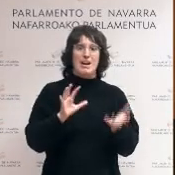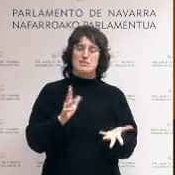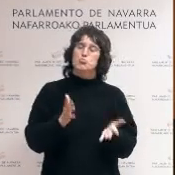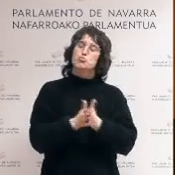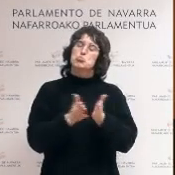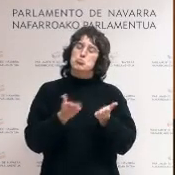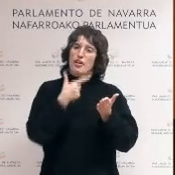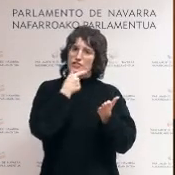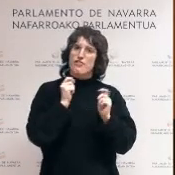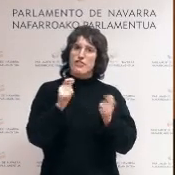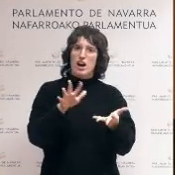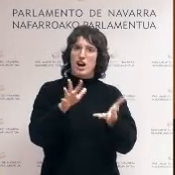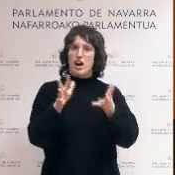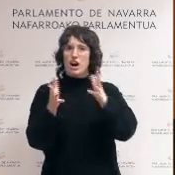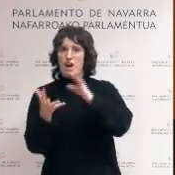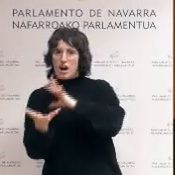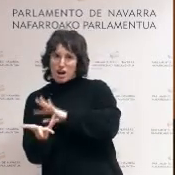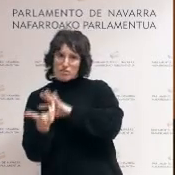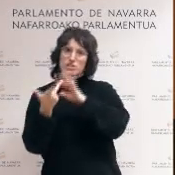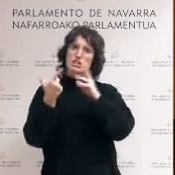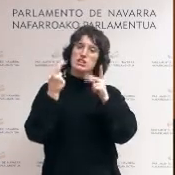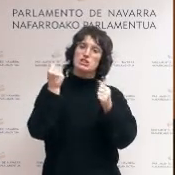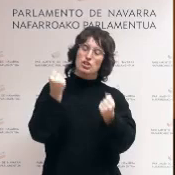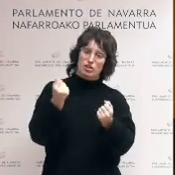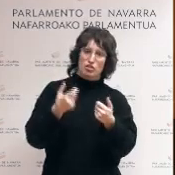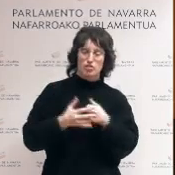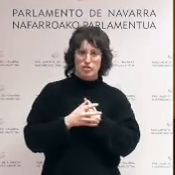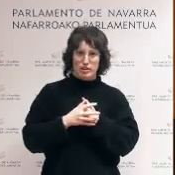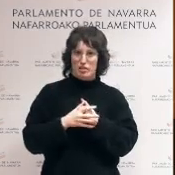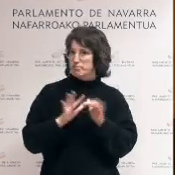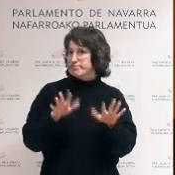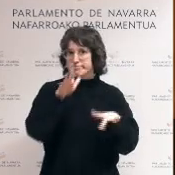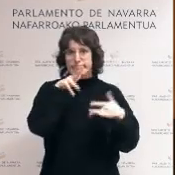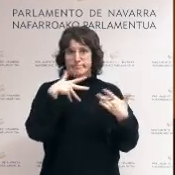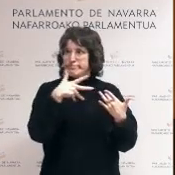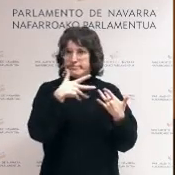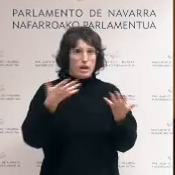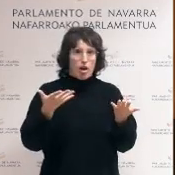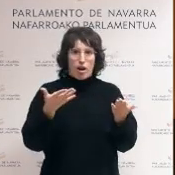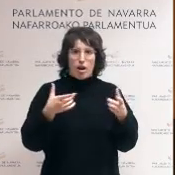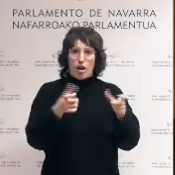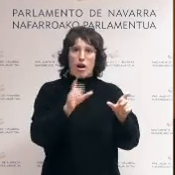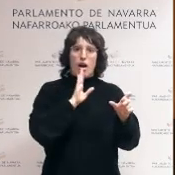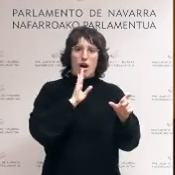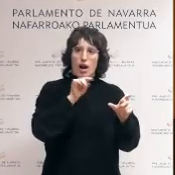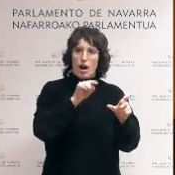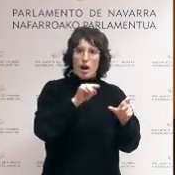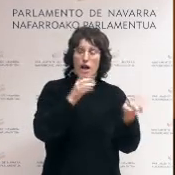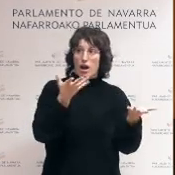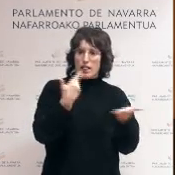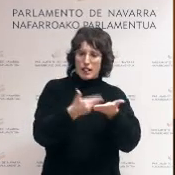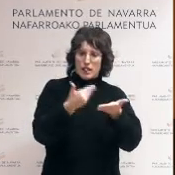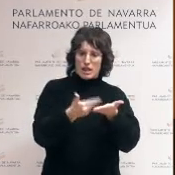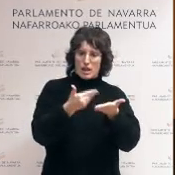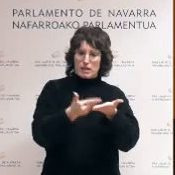hoy son de los pocos sectores que no pueden certificarlo e ir a un mercado voluntario o un